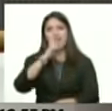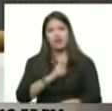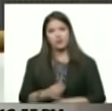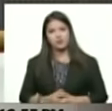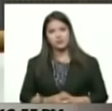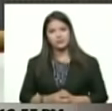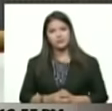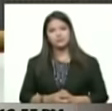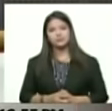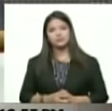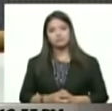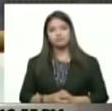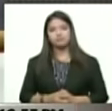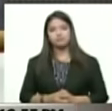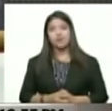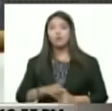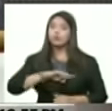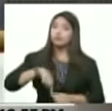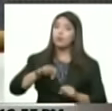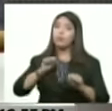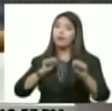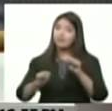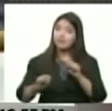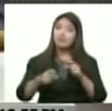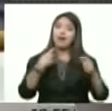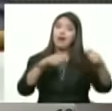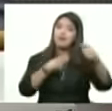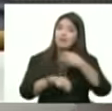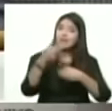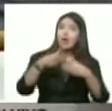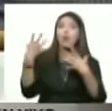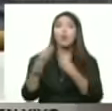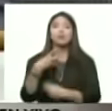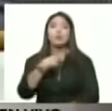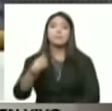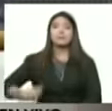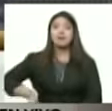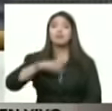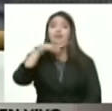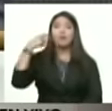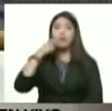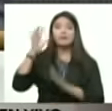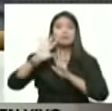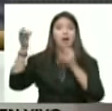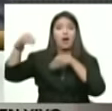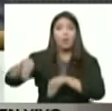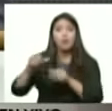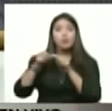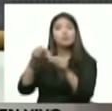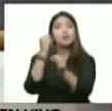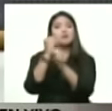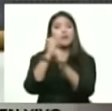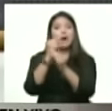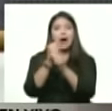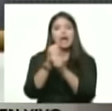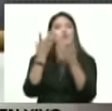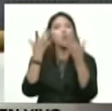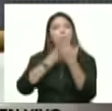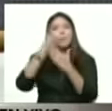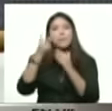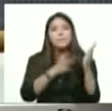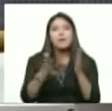Y sin lugar a dudas, nosotros vamos a defender el mercado. Con el presidente Vladimir Putin hemos acordado seguir trabajando en una visión y un